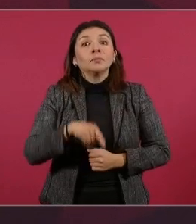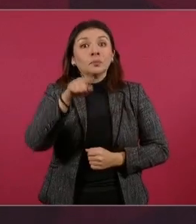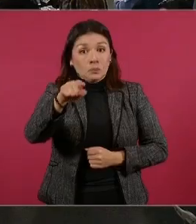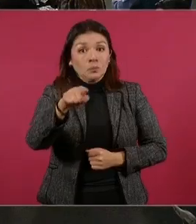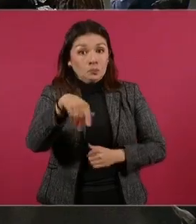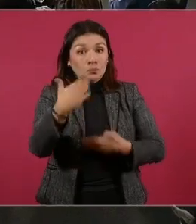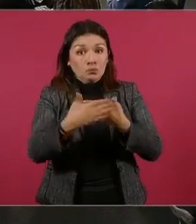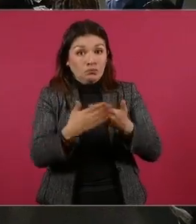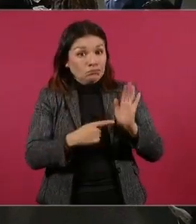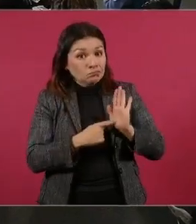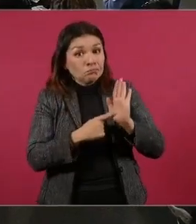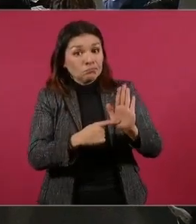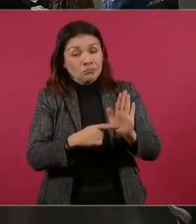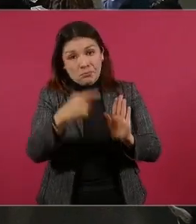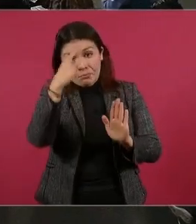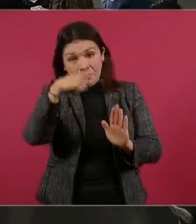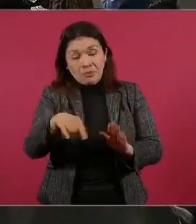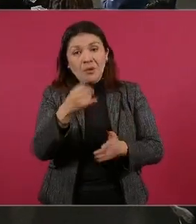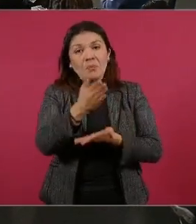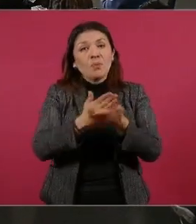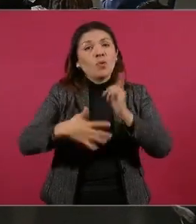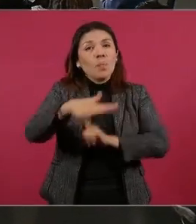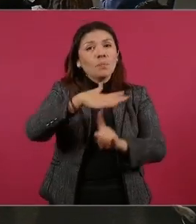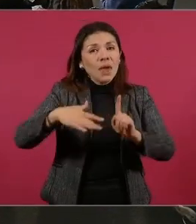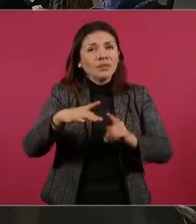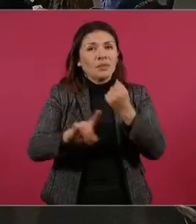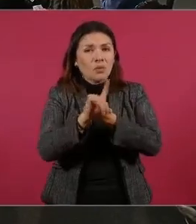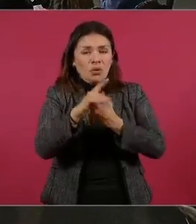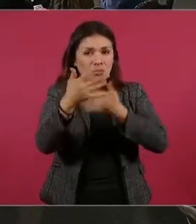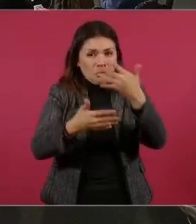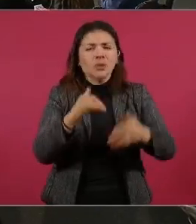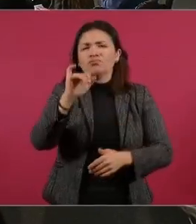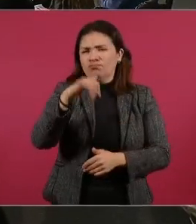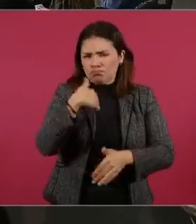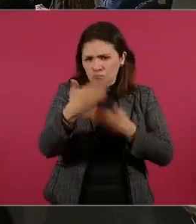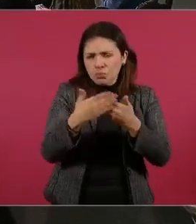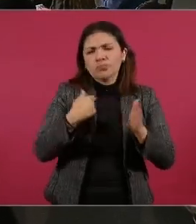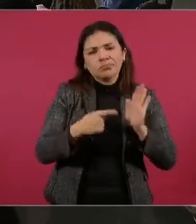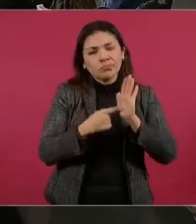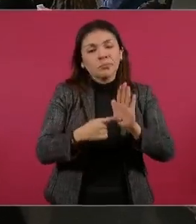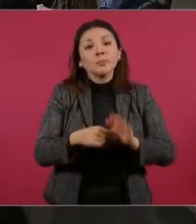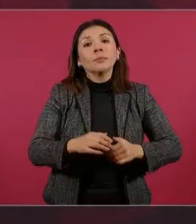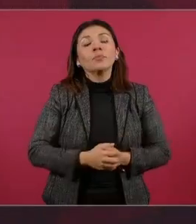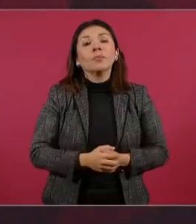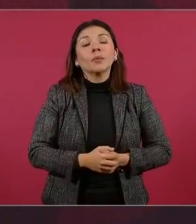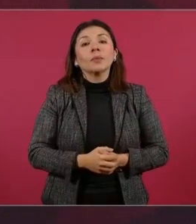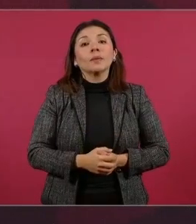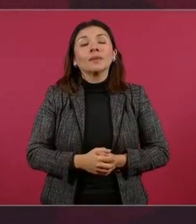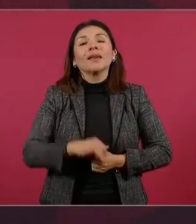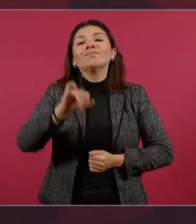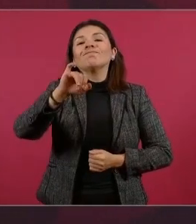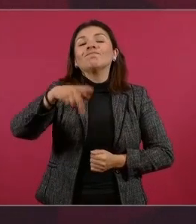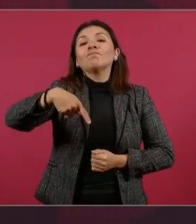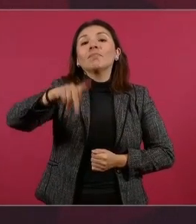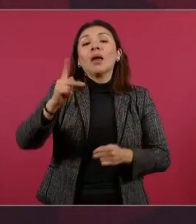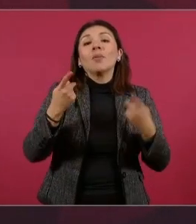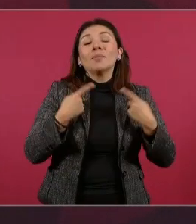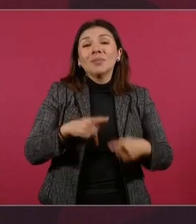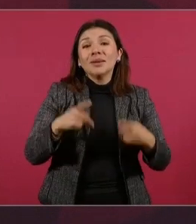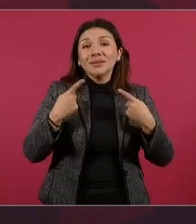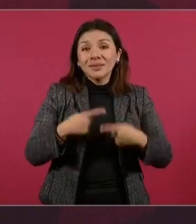poner a disposición la la manifestación de impacto ambiental s toda la información toda la información pero la